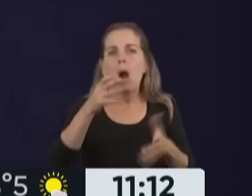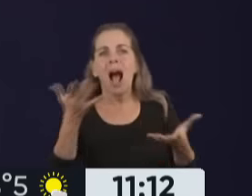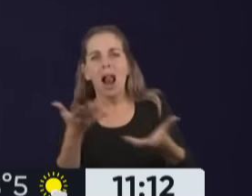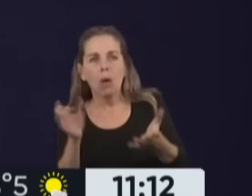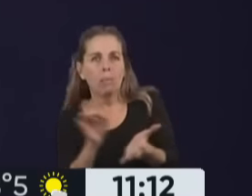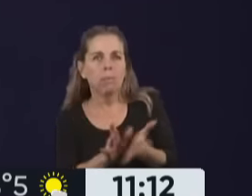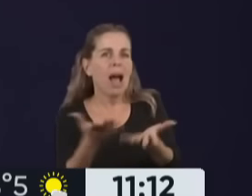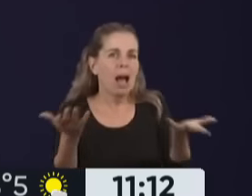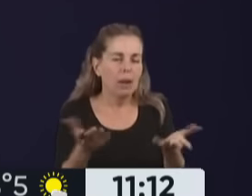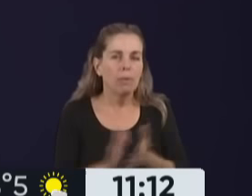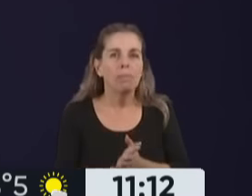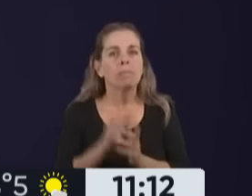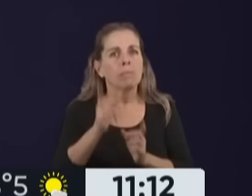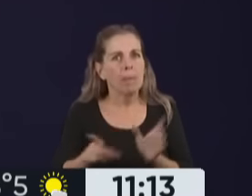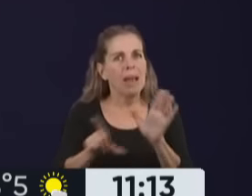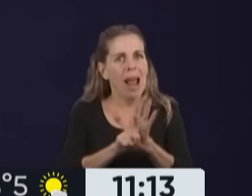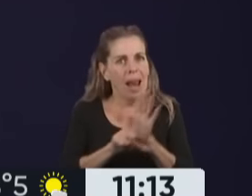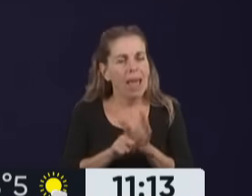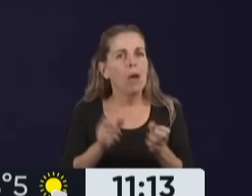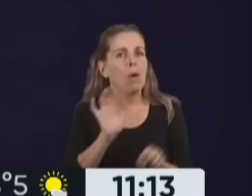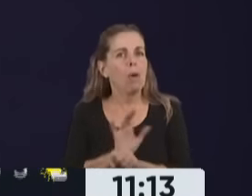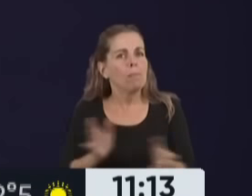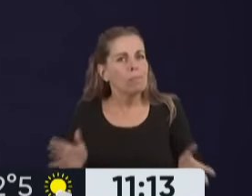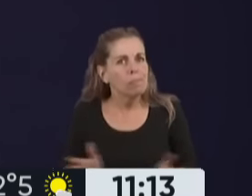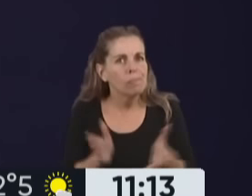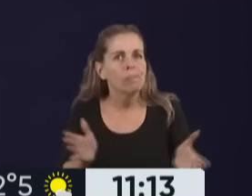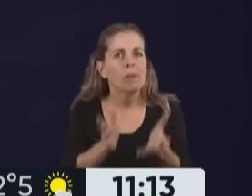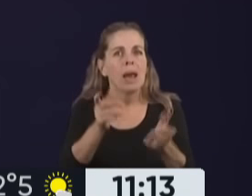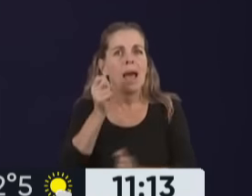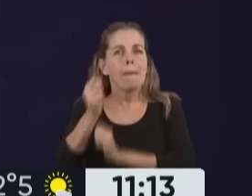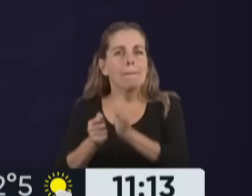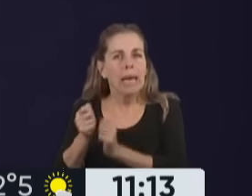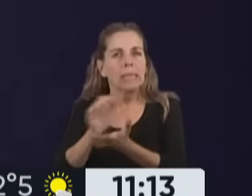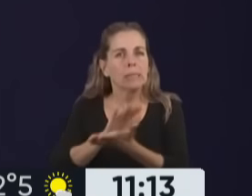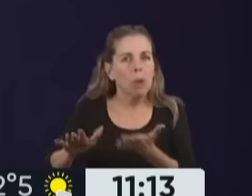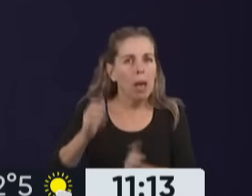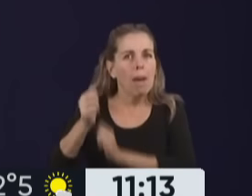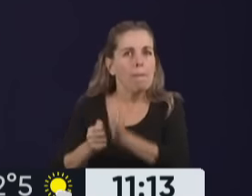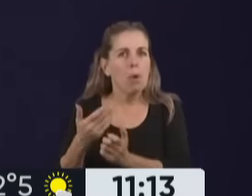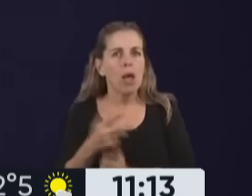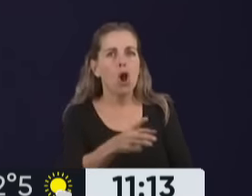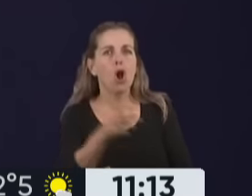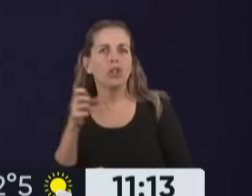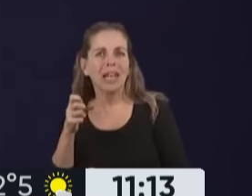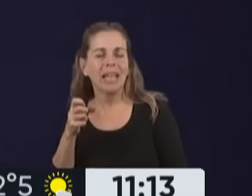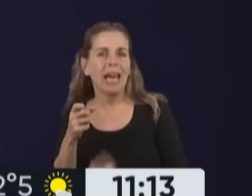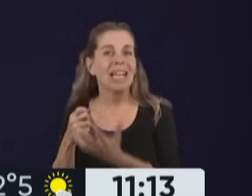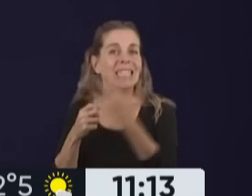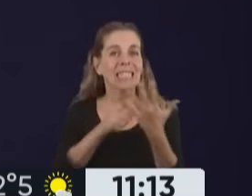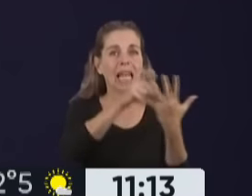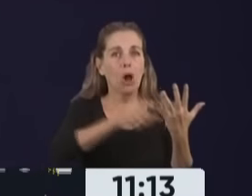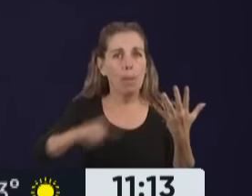además, por supuesto, impulsa el desarrollo para emprendedores, la posibilidad de contratar hasta 5 trabajadores bajo una